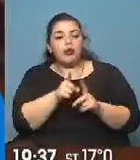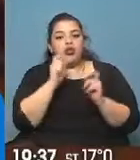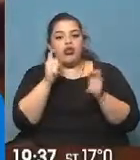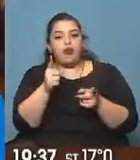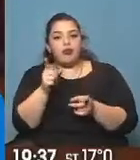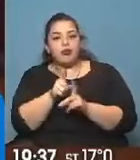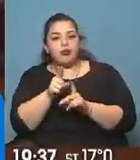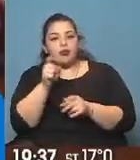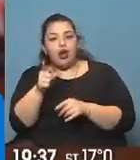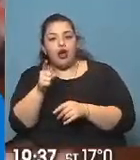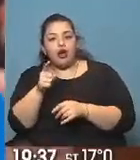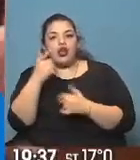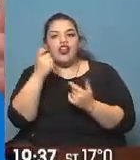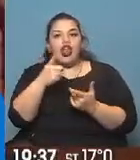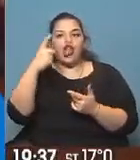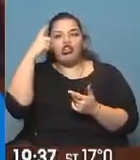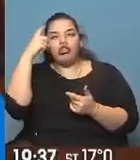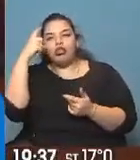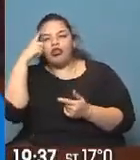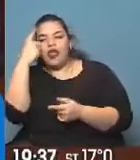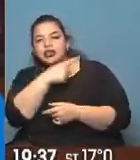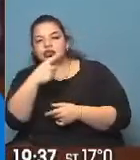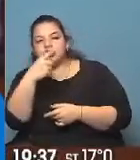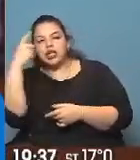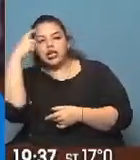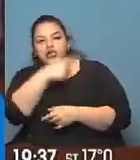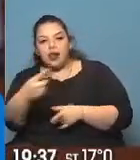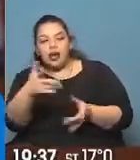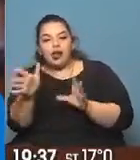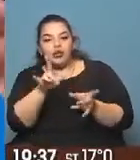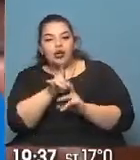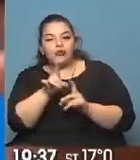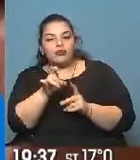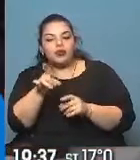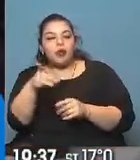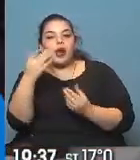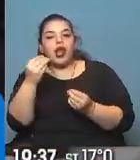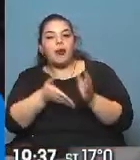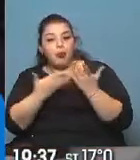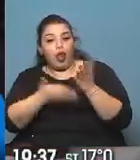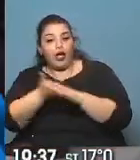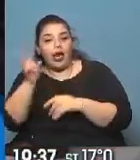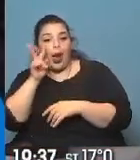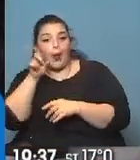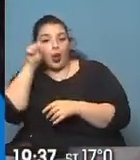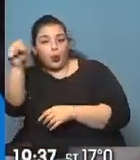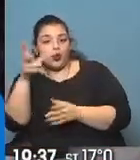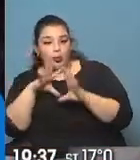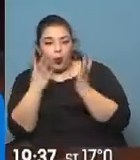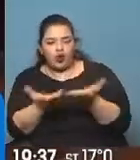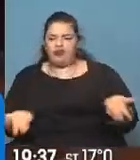haber el mundial de rusia bueno esos que son minorías perjudican a la gran mayoría de nuestros docentes que educan